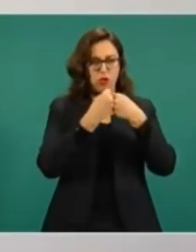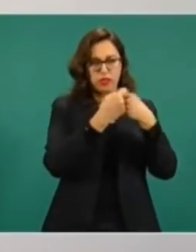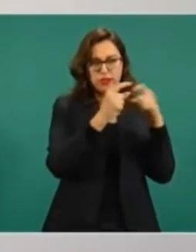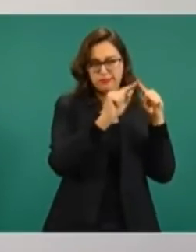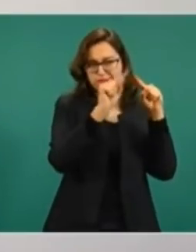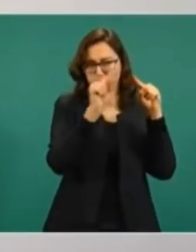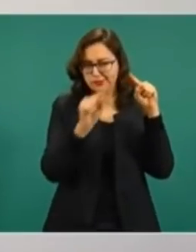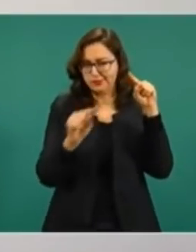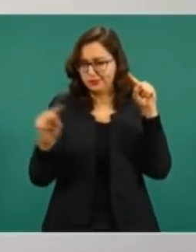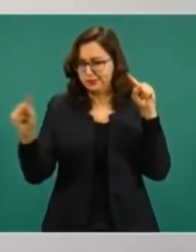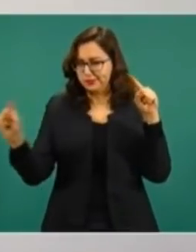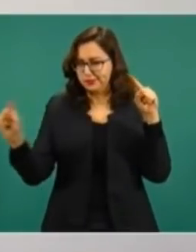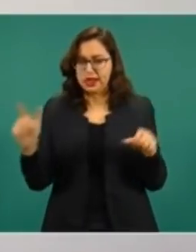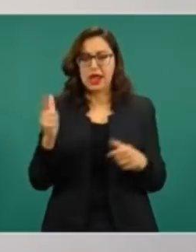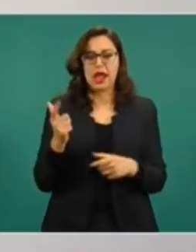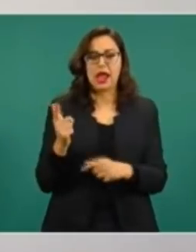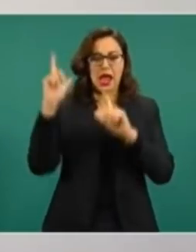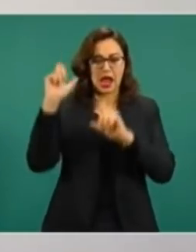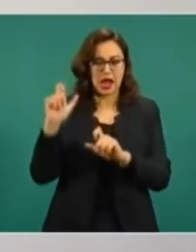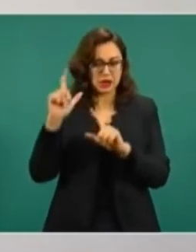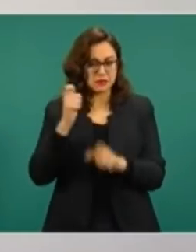para detectar armas.